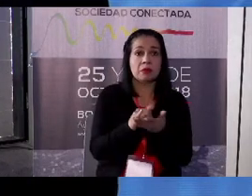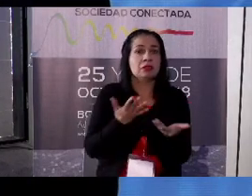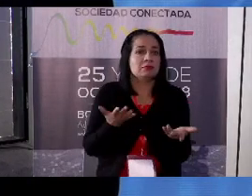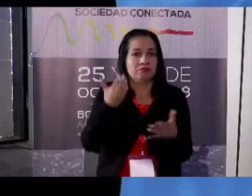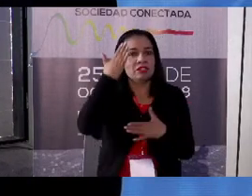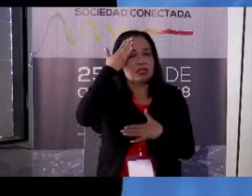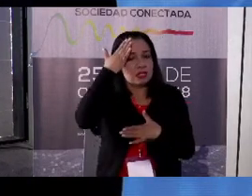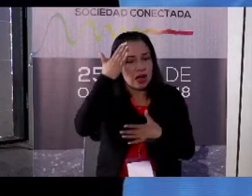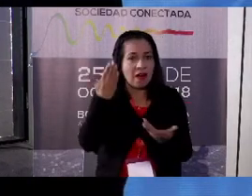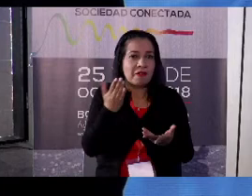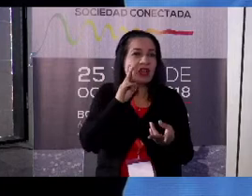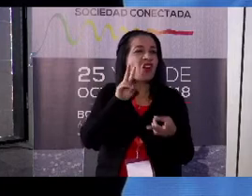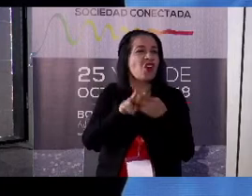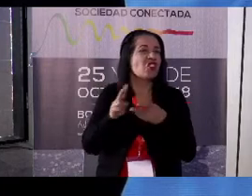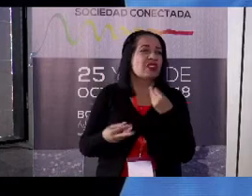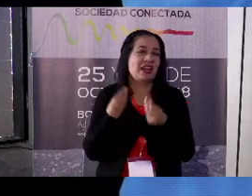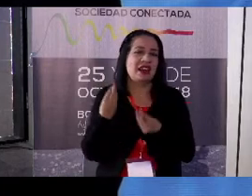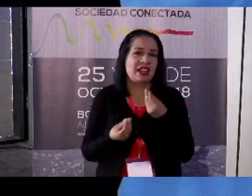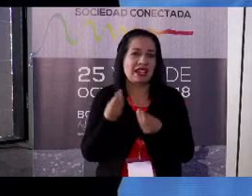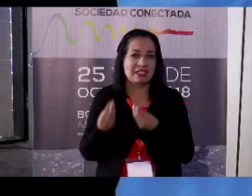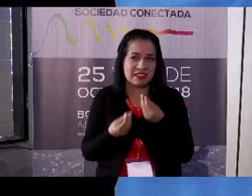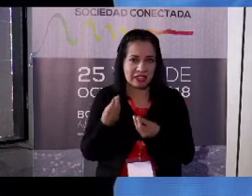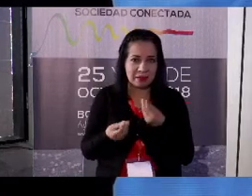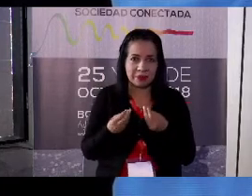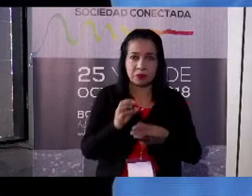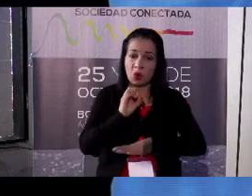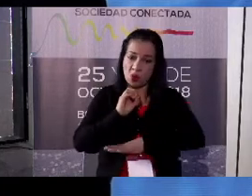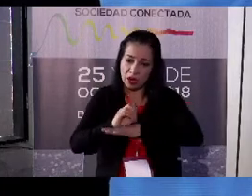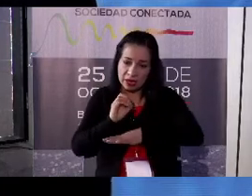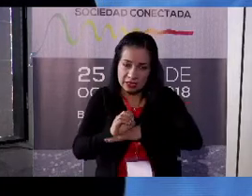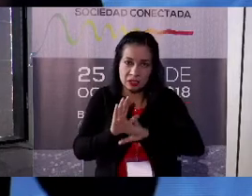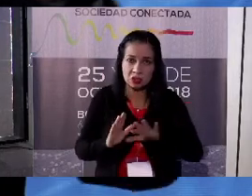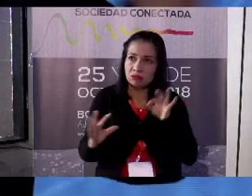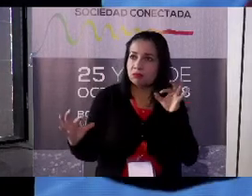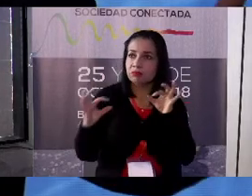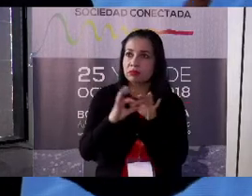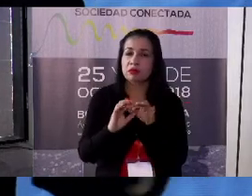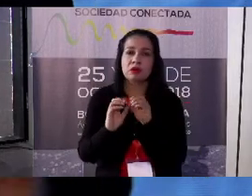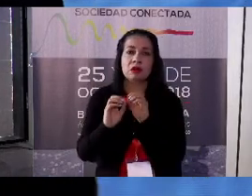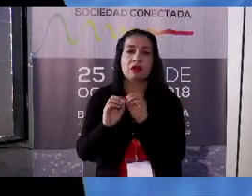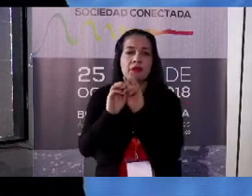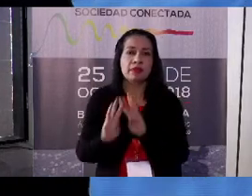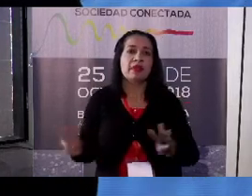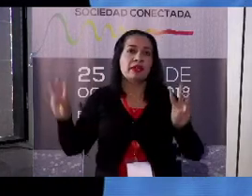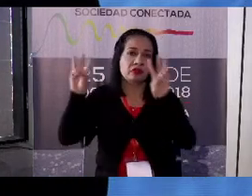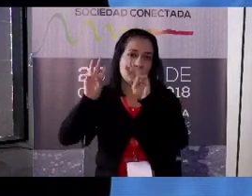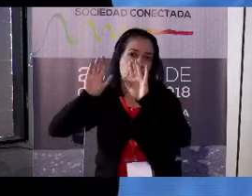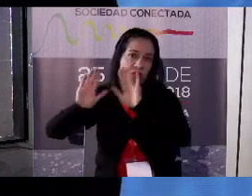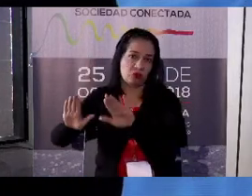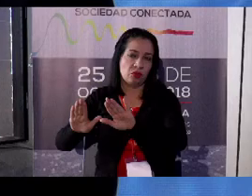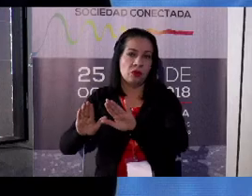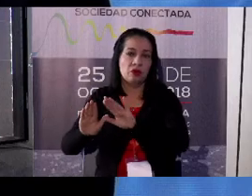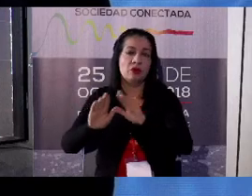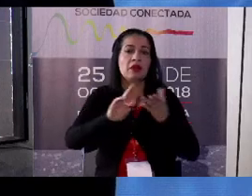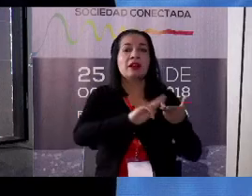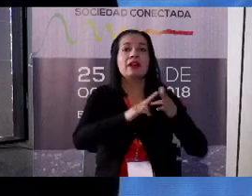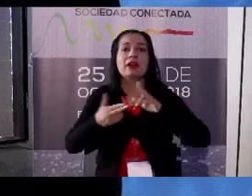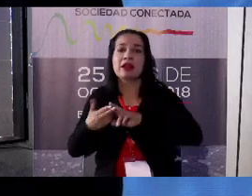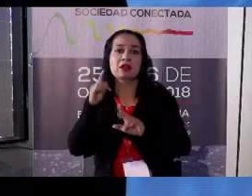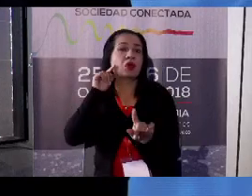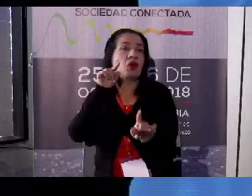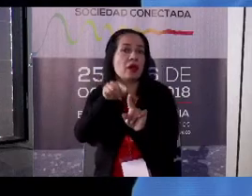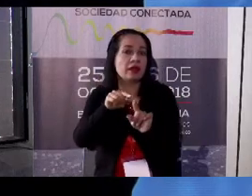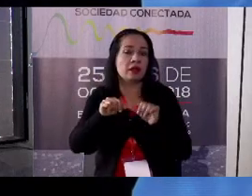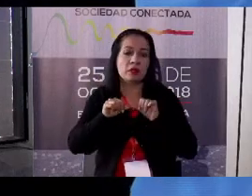poquito más de qué es lo que hacemos como organización como agencia de Naciones Unidas con respecto a a a los objetivos de desarrollo sostenible